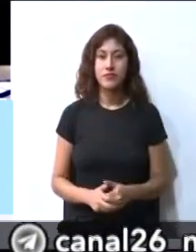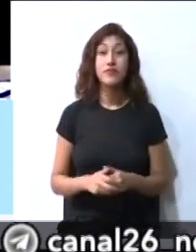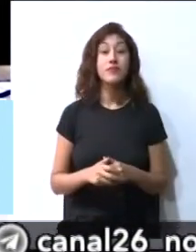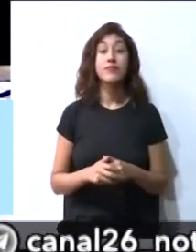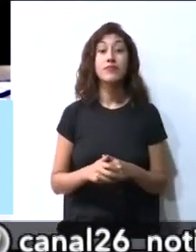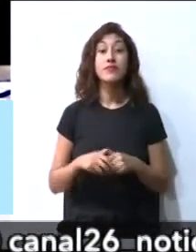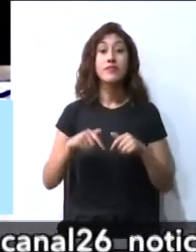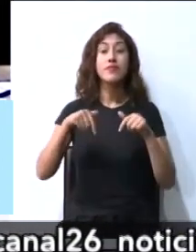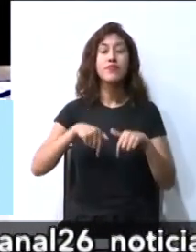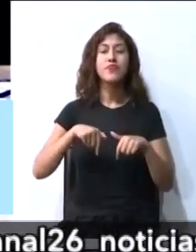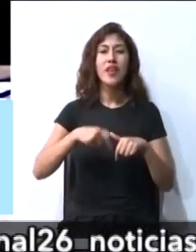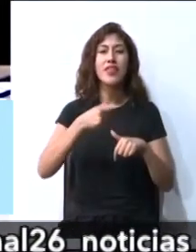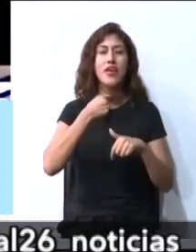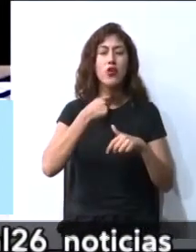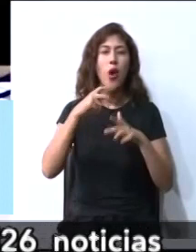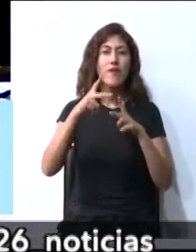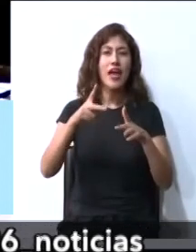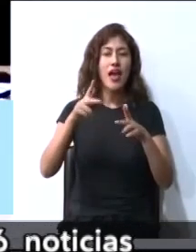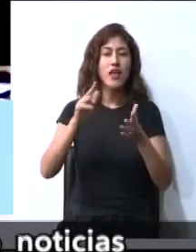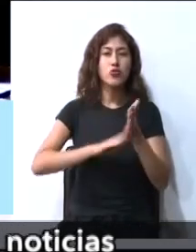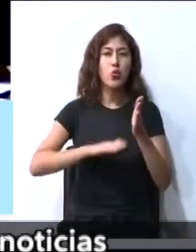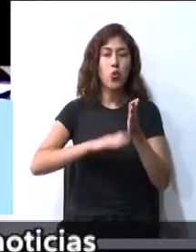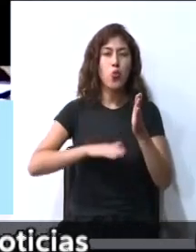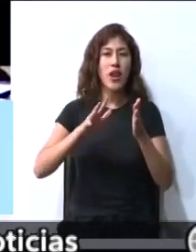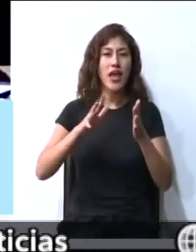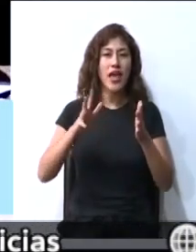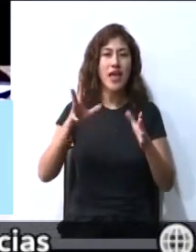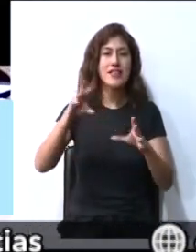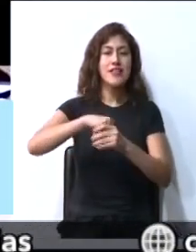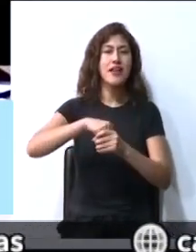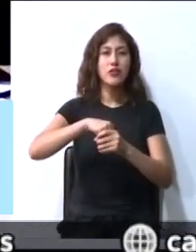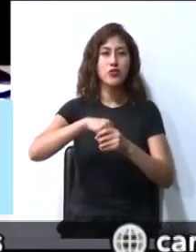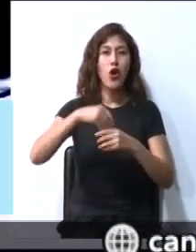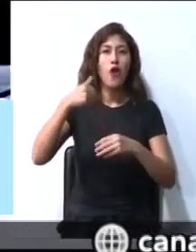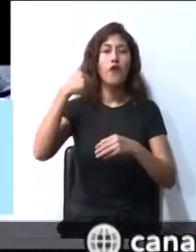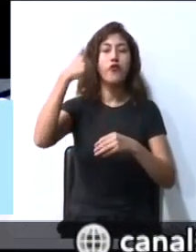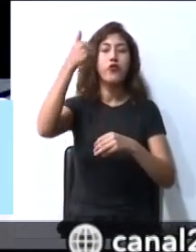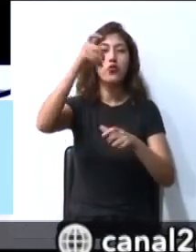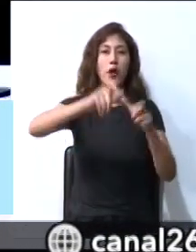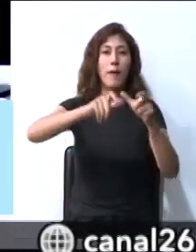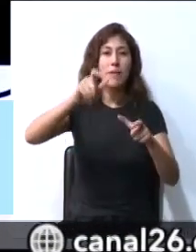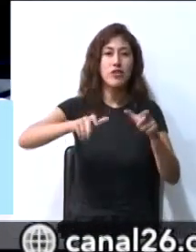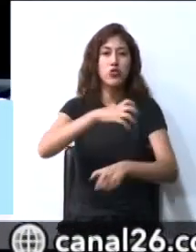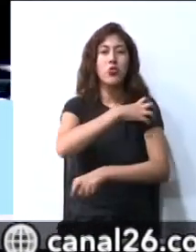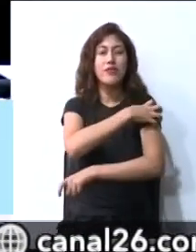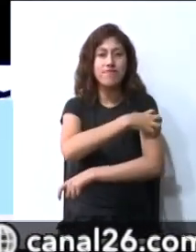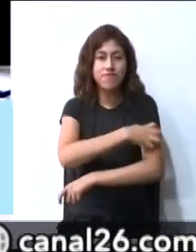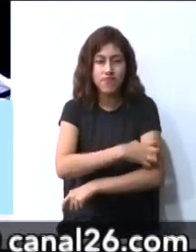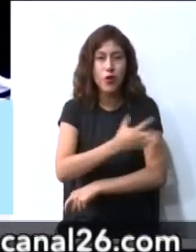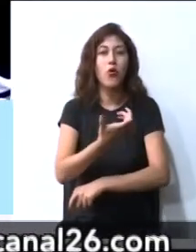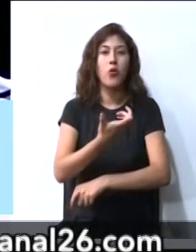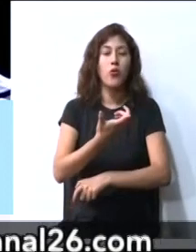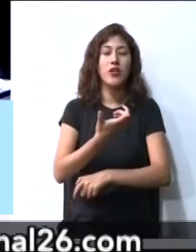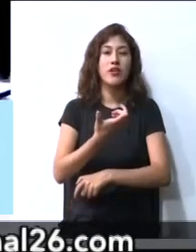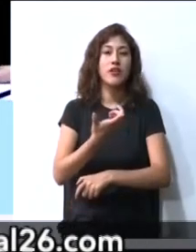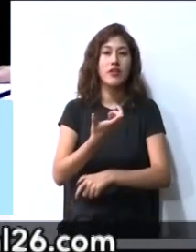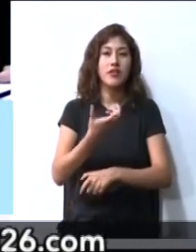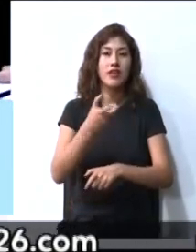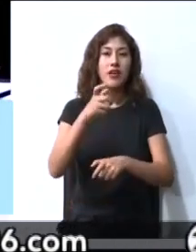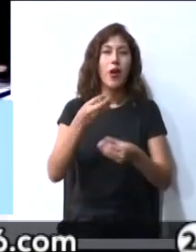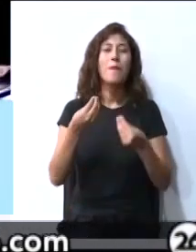Ahora quiero hablarles de la integración, del futuro de los más vulnerables de la ciudad y del país, porque